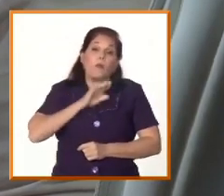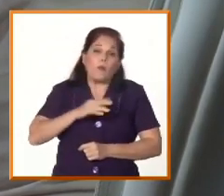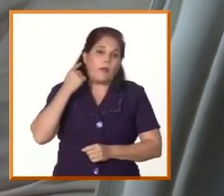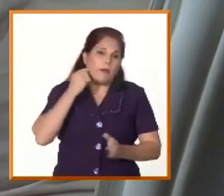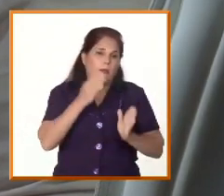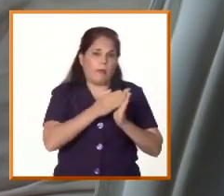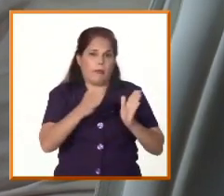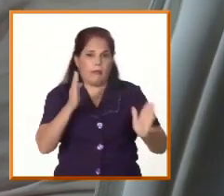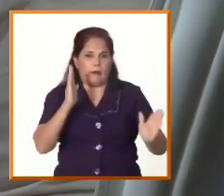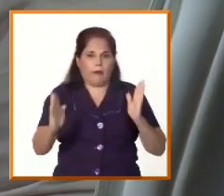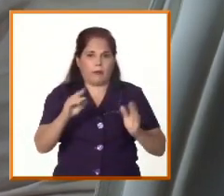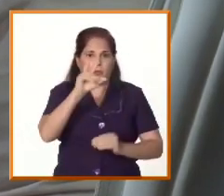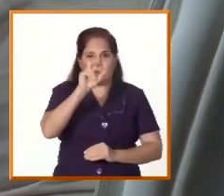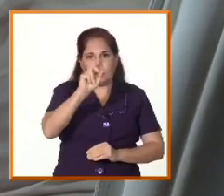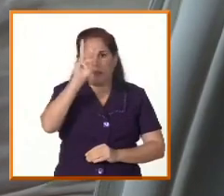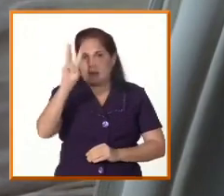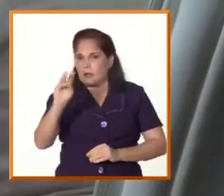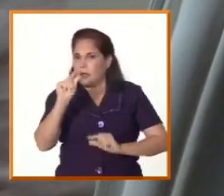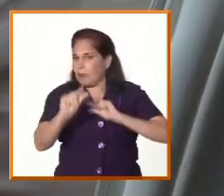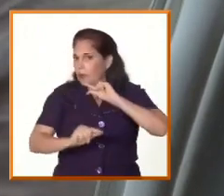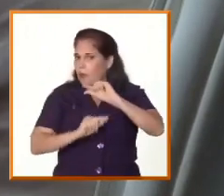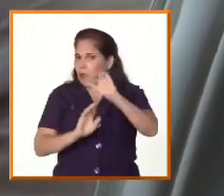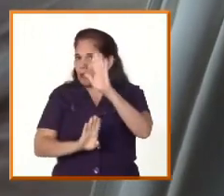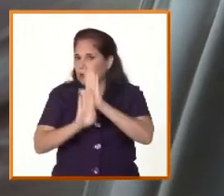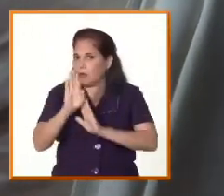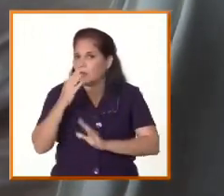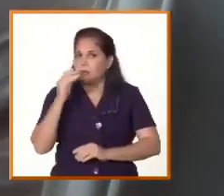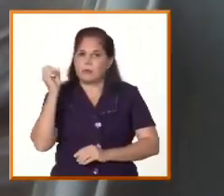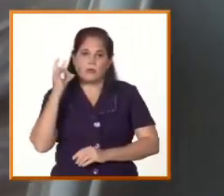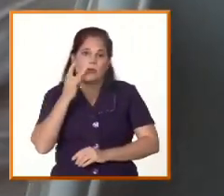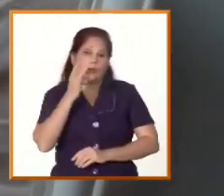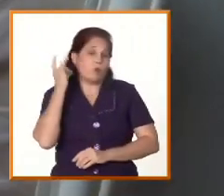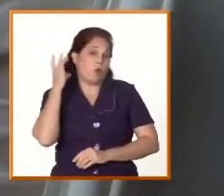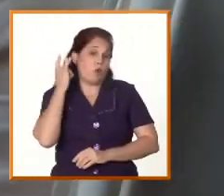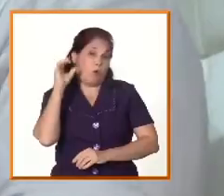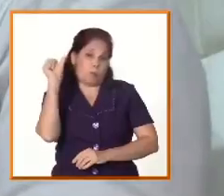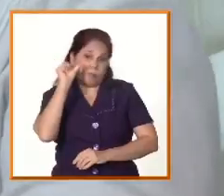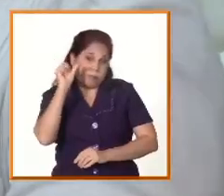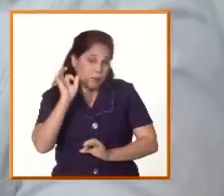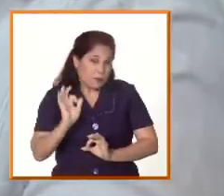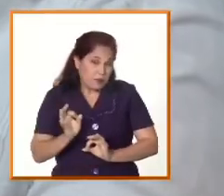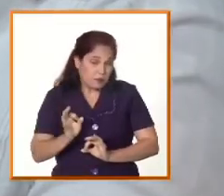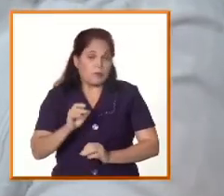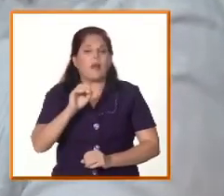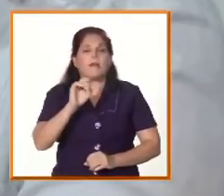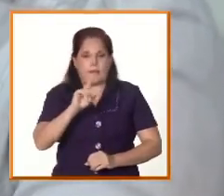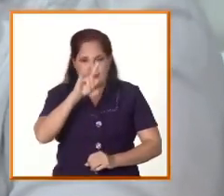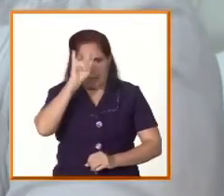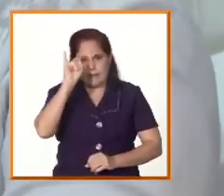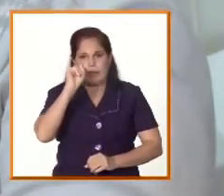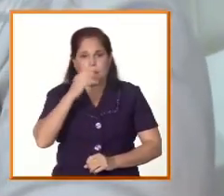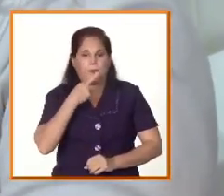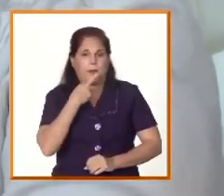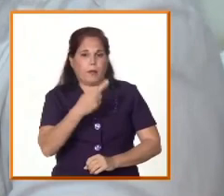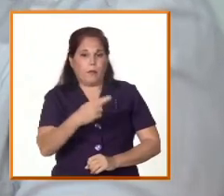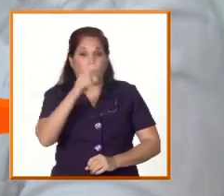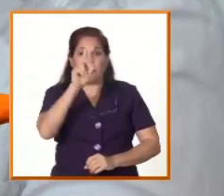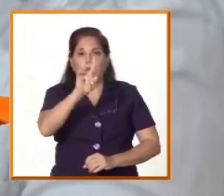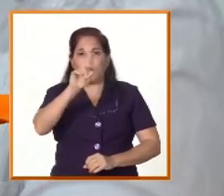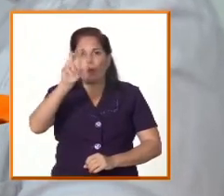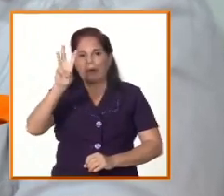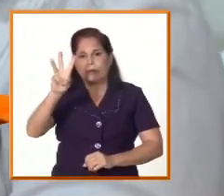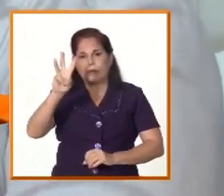en lo que queda de año hay una recuperación de la producción de bebidas alcohólicas sí Randy la 93 medidas aprobadas al sistema empresarial de Cuba